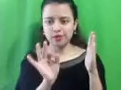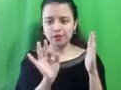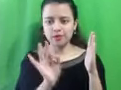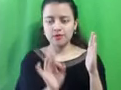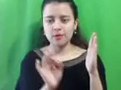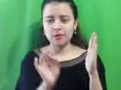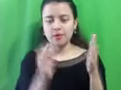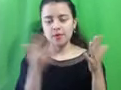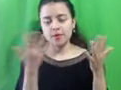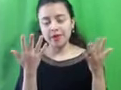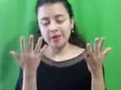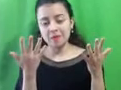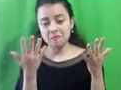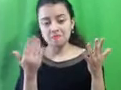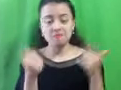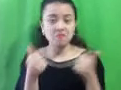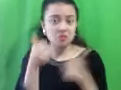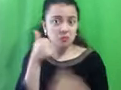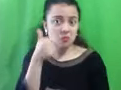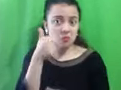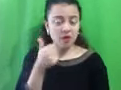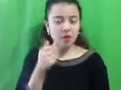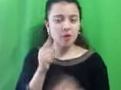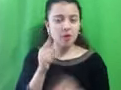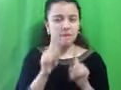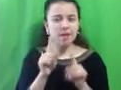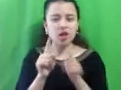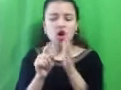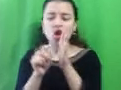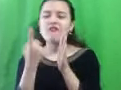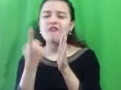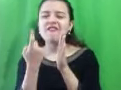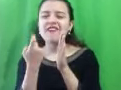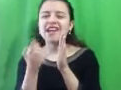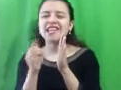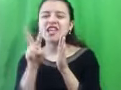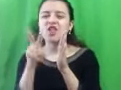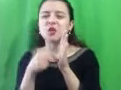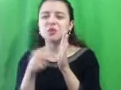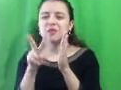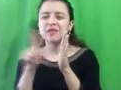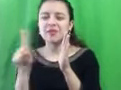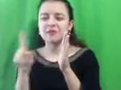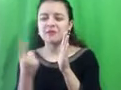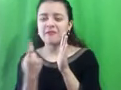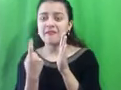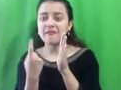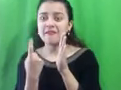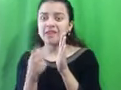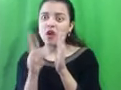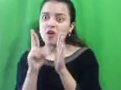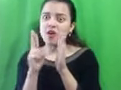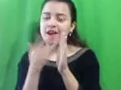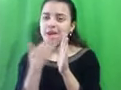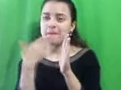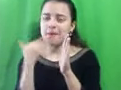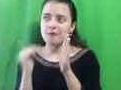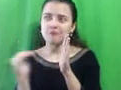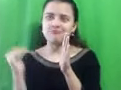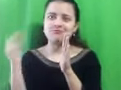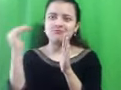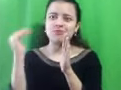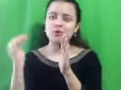medido el año 2021 porque los datos los estamos tomando hasta ahora. Vamos a recibir las respuestas o los indicadores